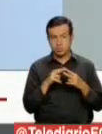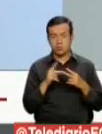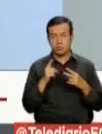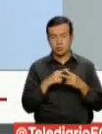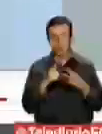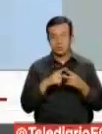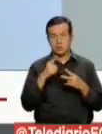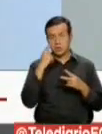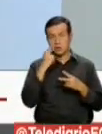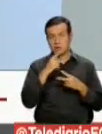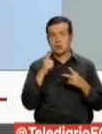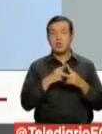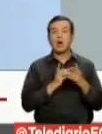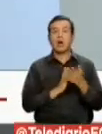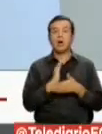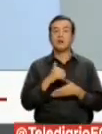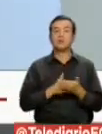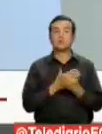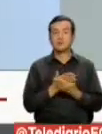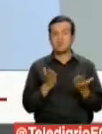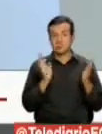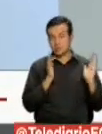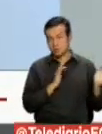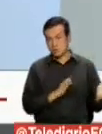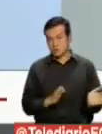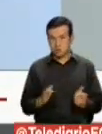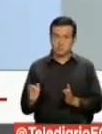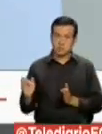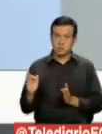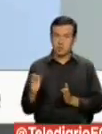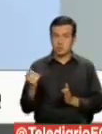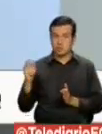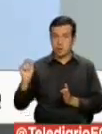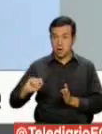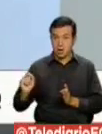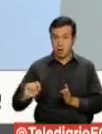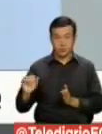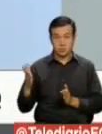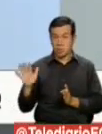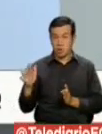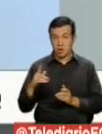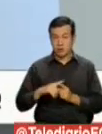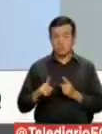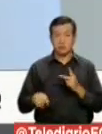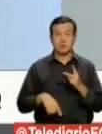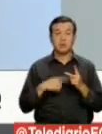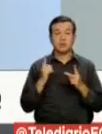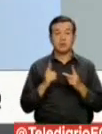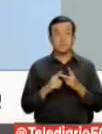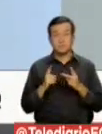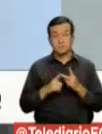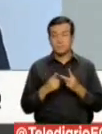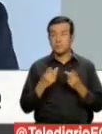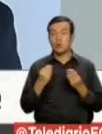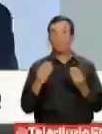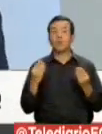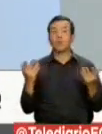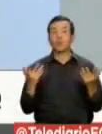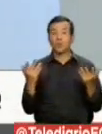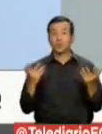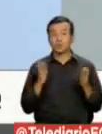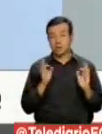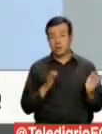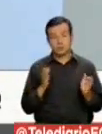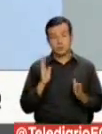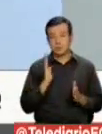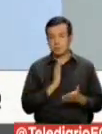La primera es el acceso limitado a tratamientos asequibles y de alta calidad, altos índices de rechazo y abandono del